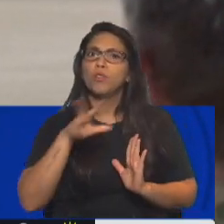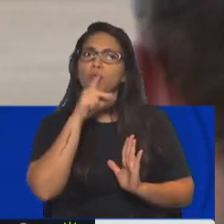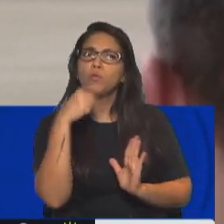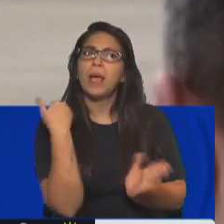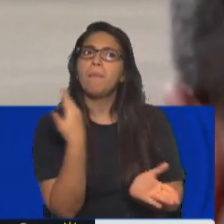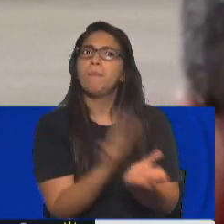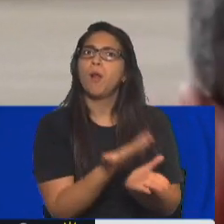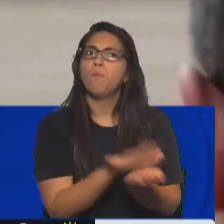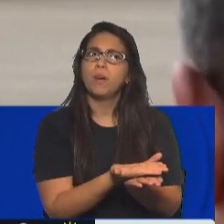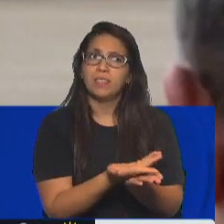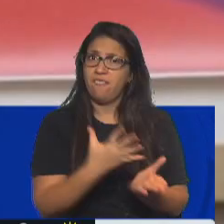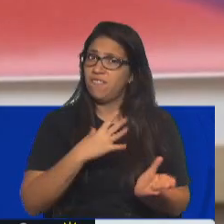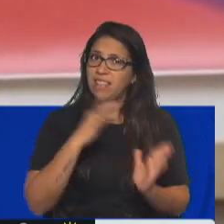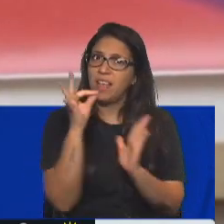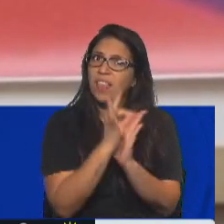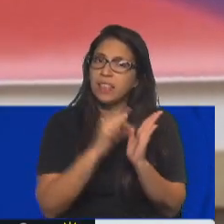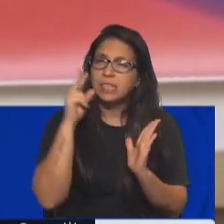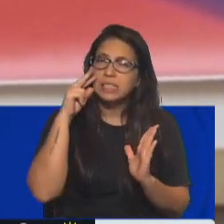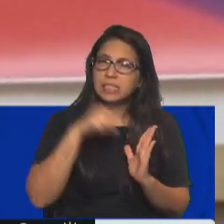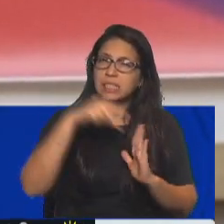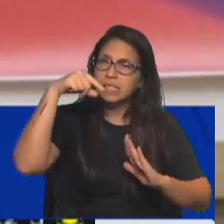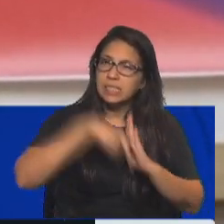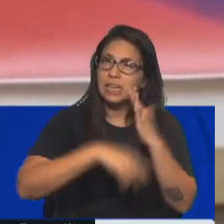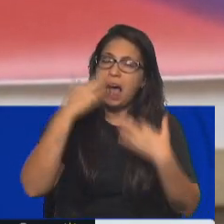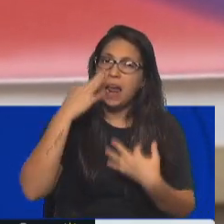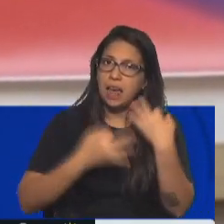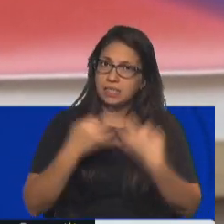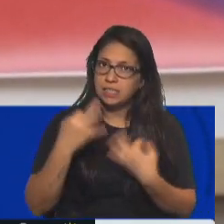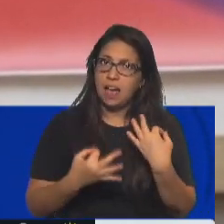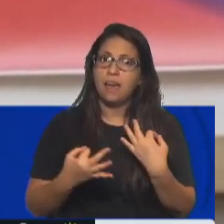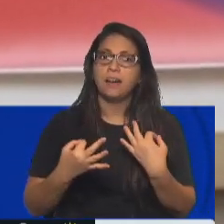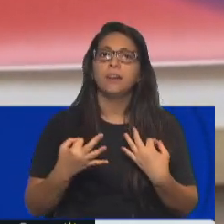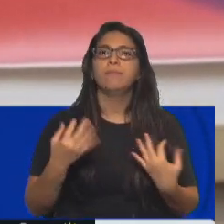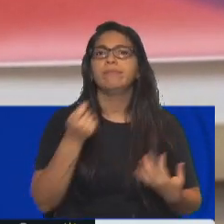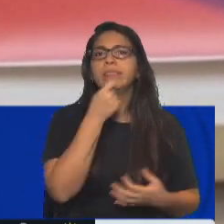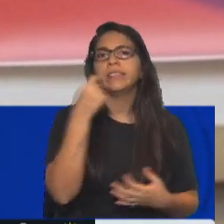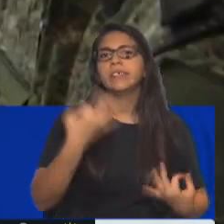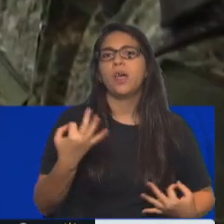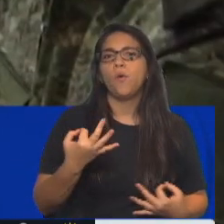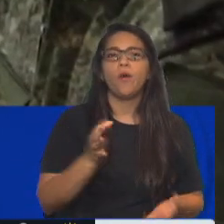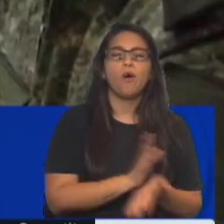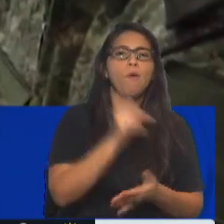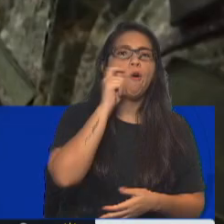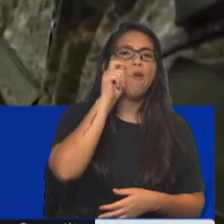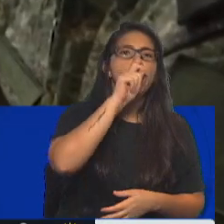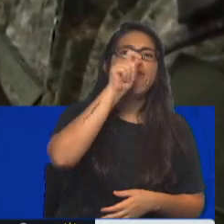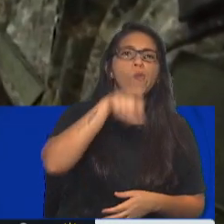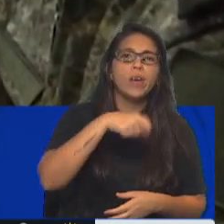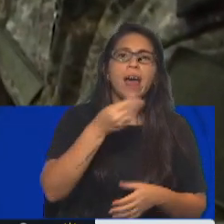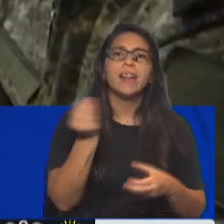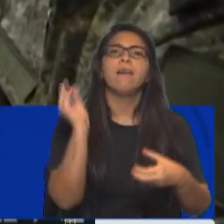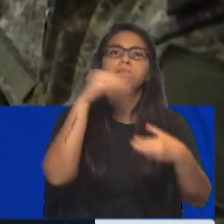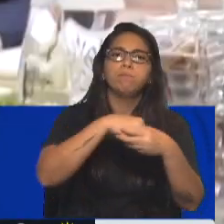Que decíamos, no conocemos en detalle, pero posiblemente tenga que ver con que se le garantice que Ucrania no va a ingresar a la OTAN. Bueno, el tema